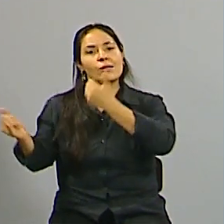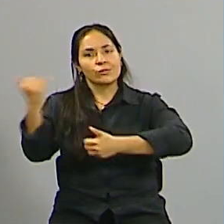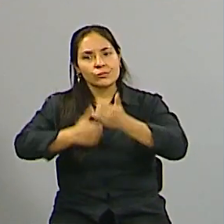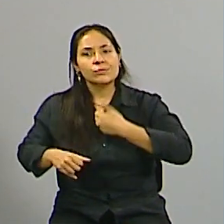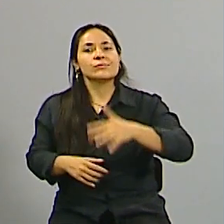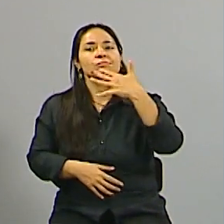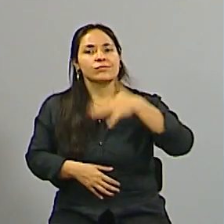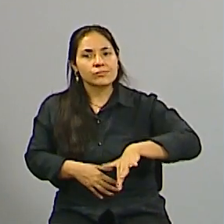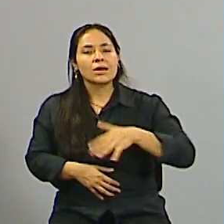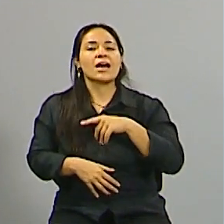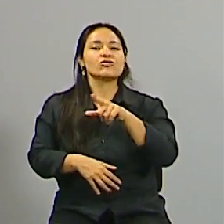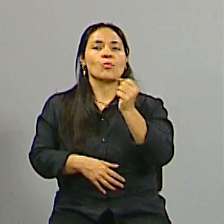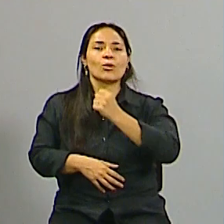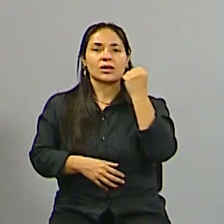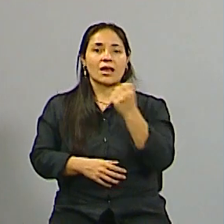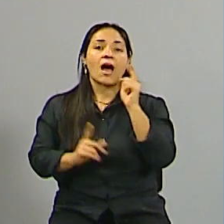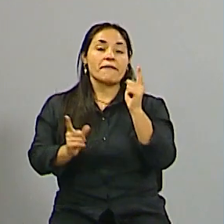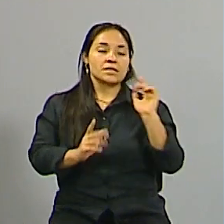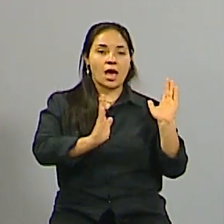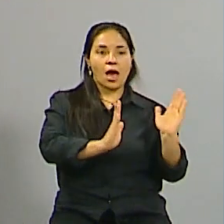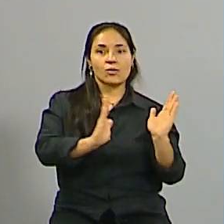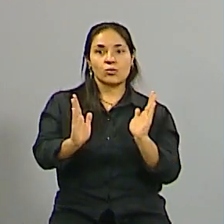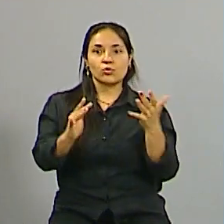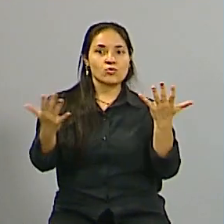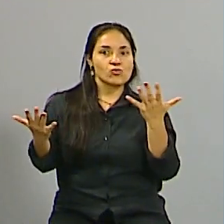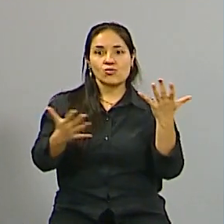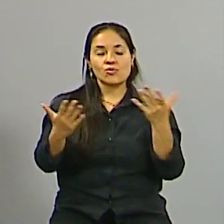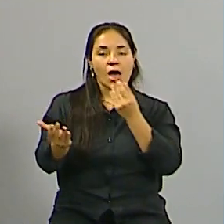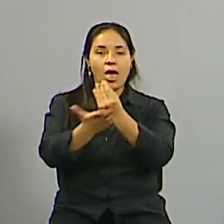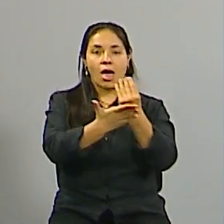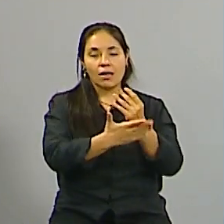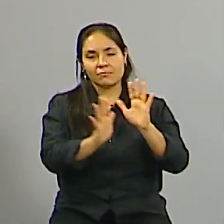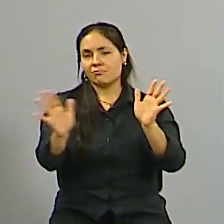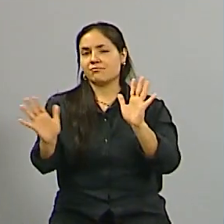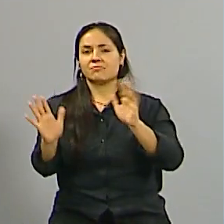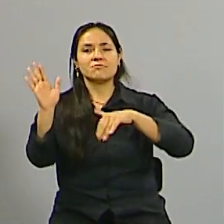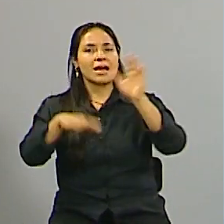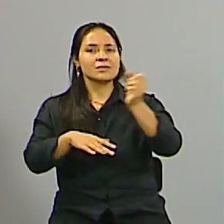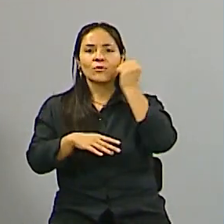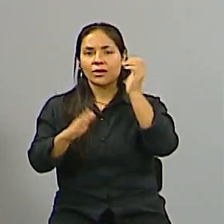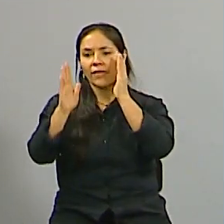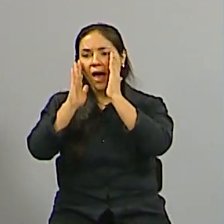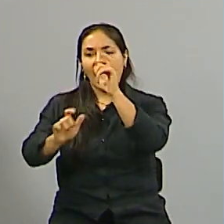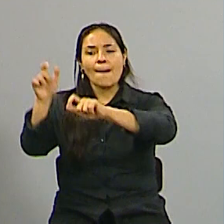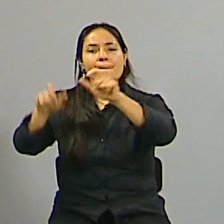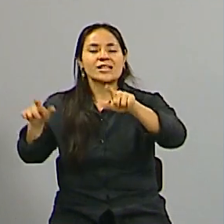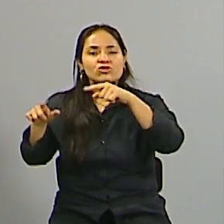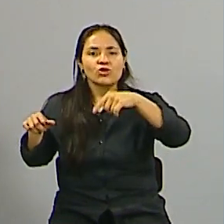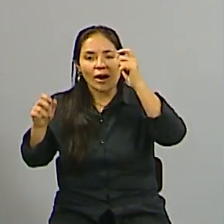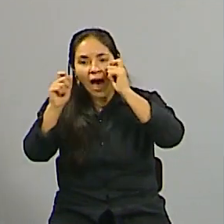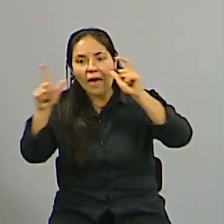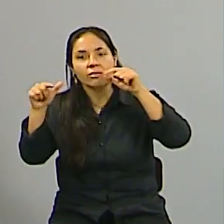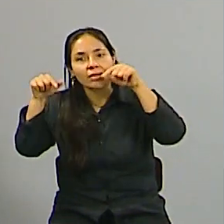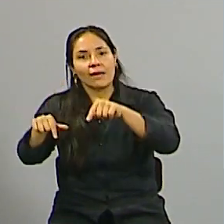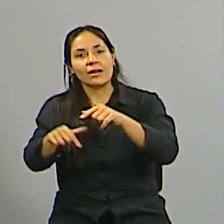cualquier estructura. Muchas veces le tienen miedo a las estructuras y la verdad que el trabajo está de cara a la gente, hay que llegar a la gente. Si en